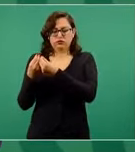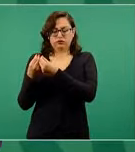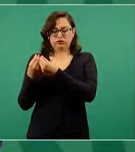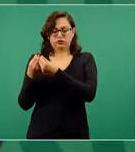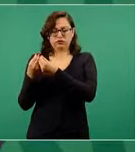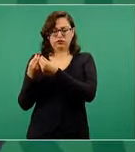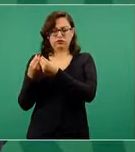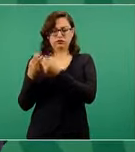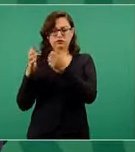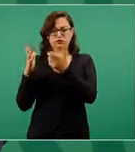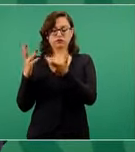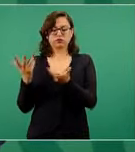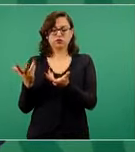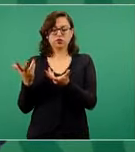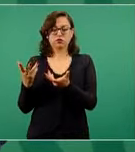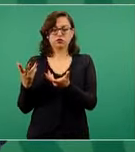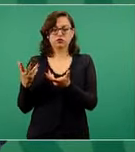no